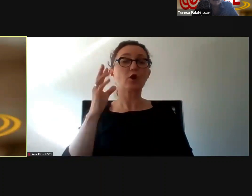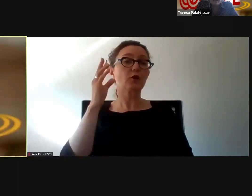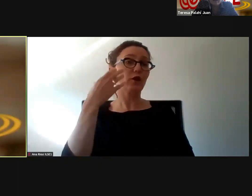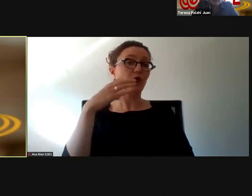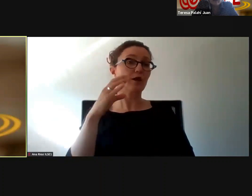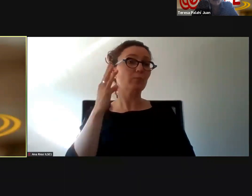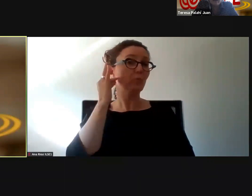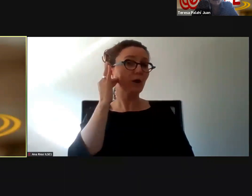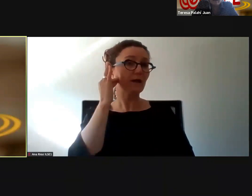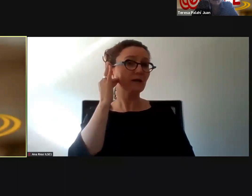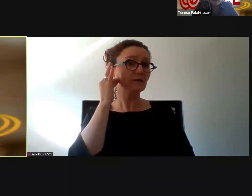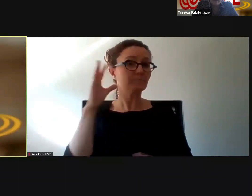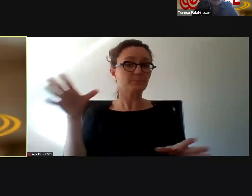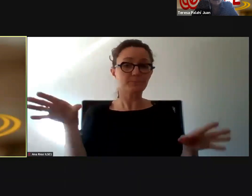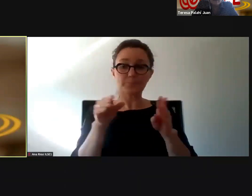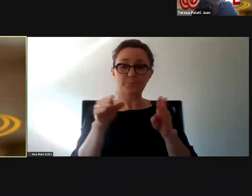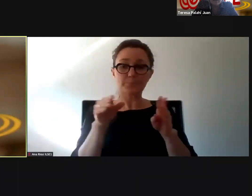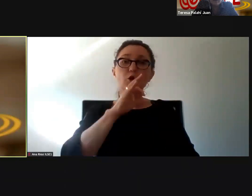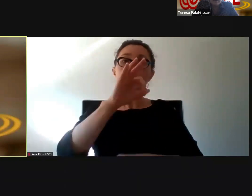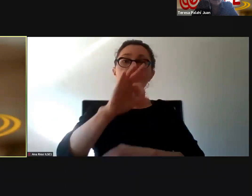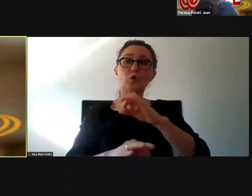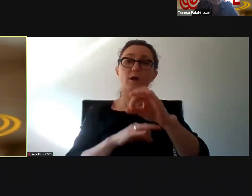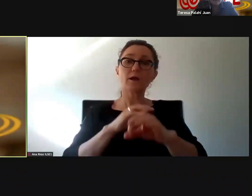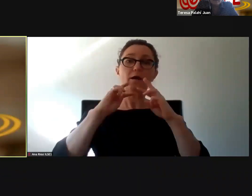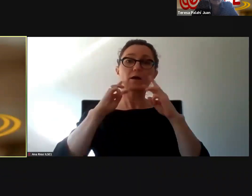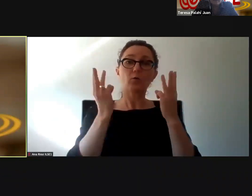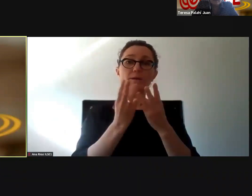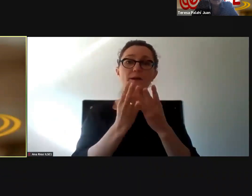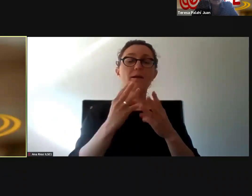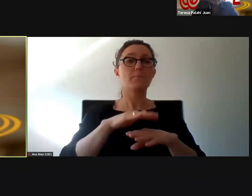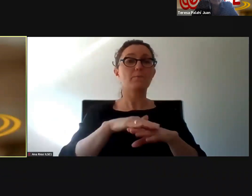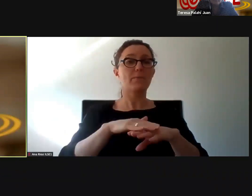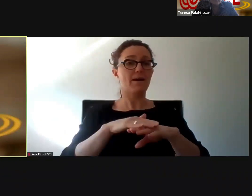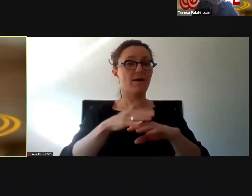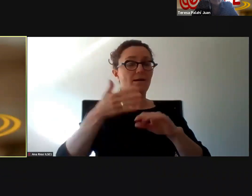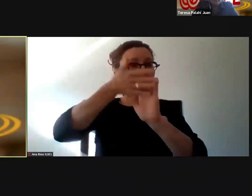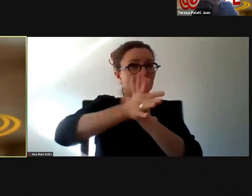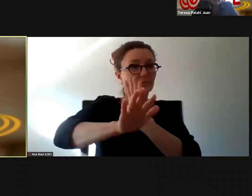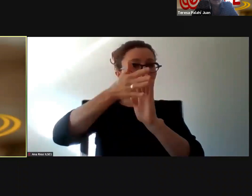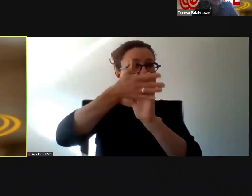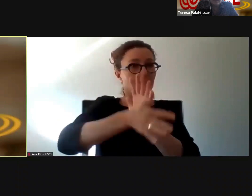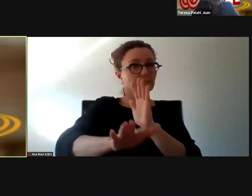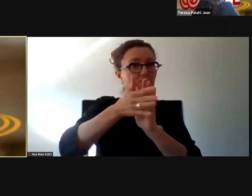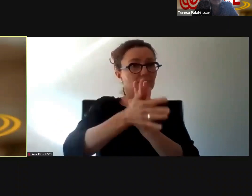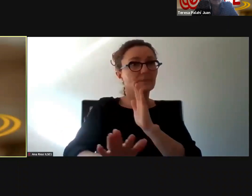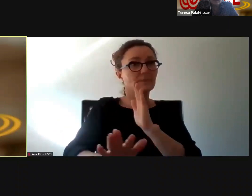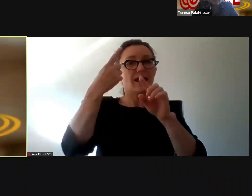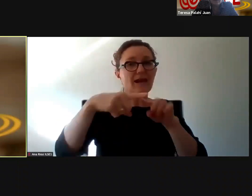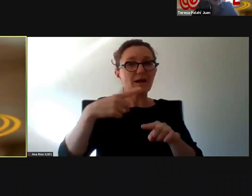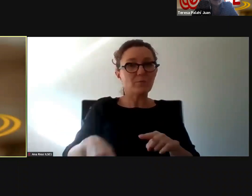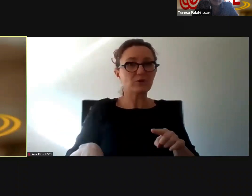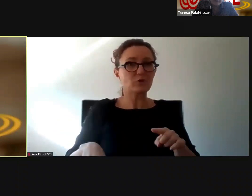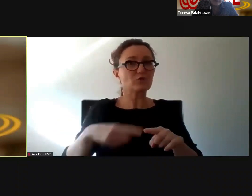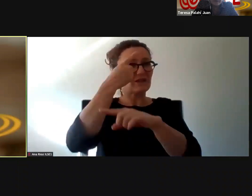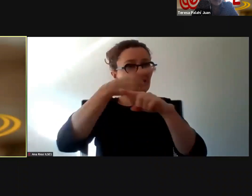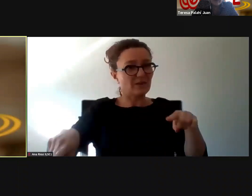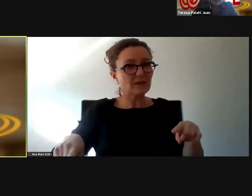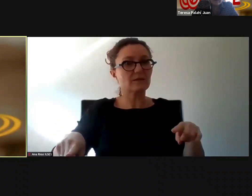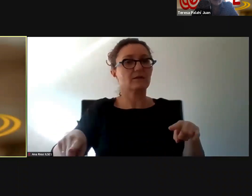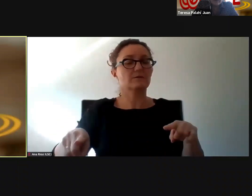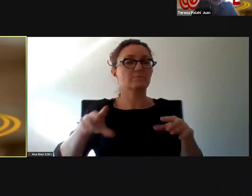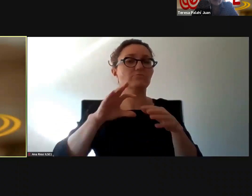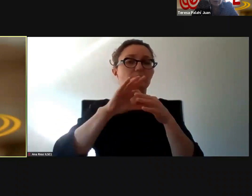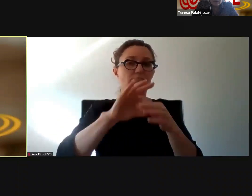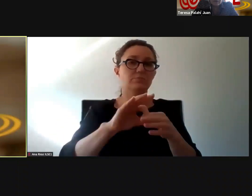analizar características y elementos diferenciales de la violencia contra la mujer. Y